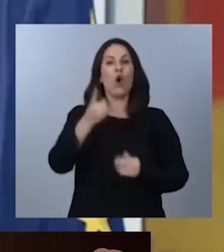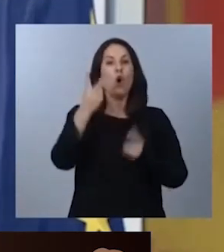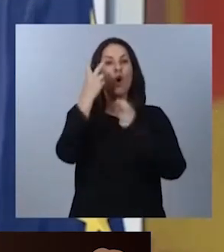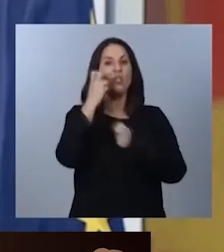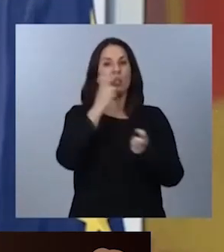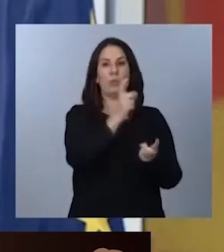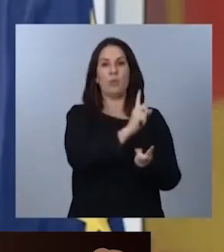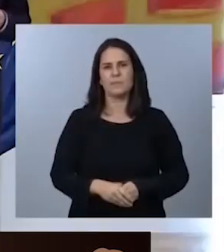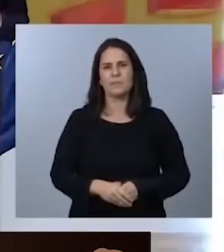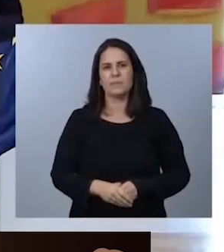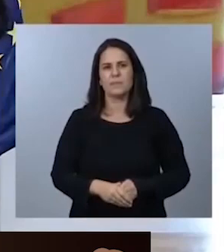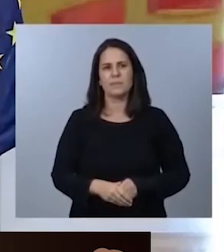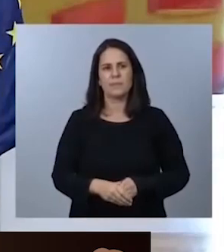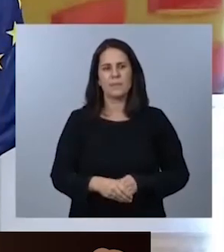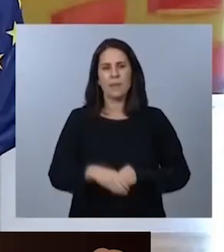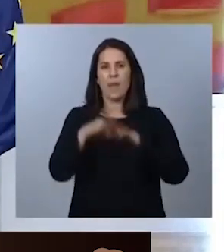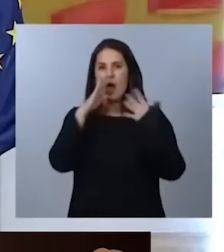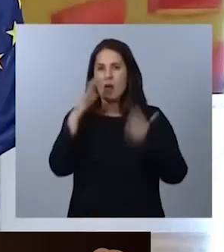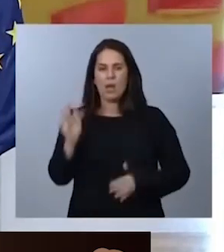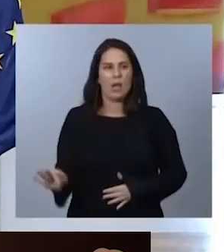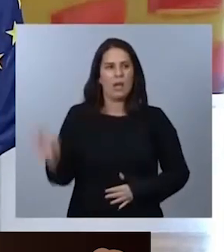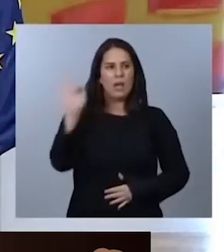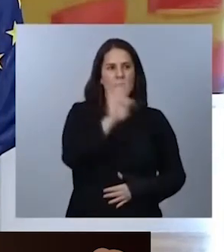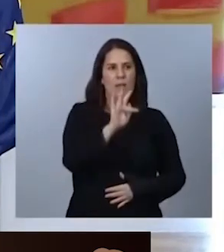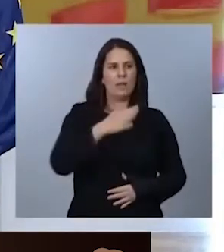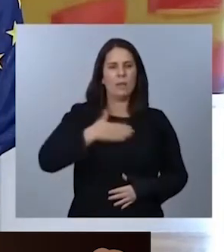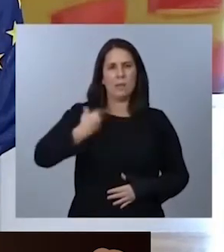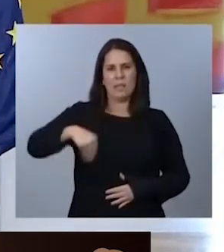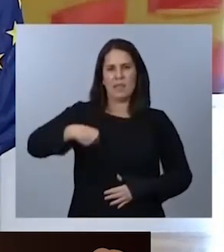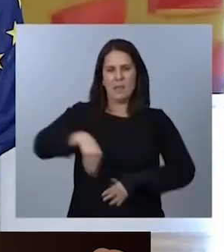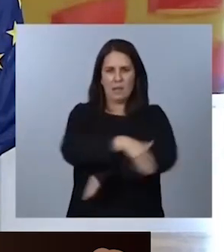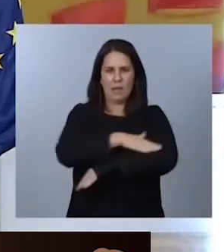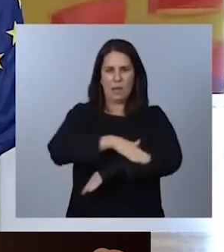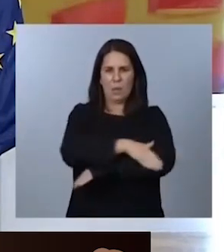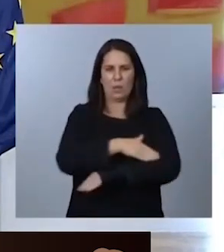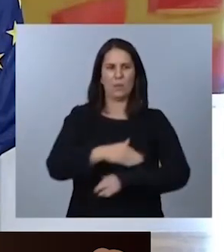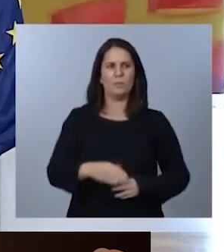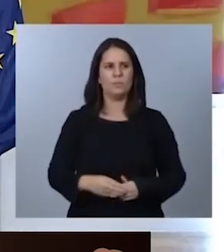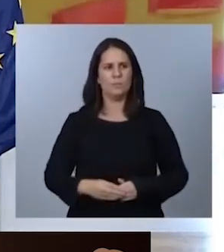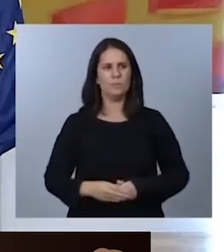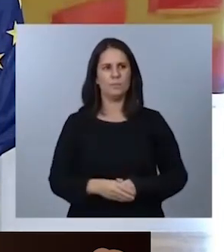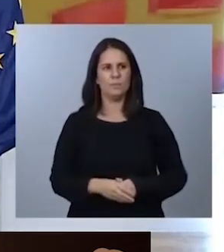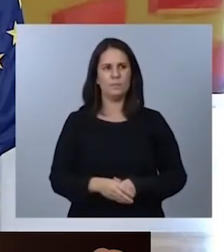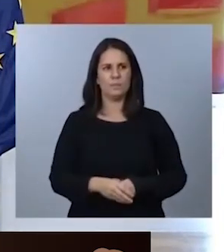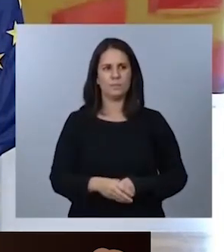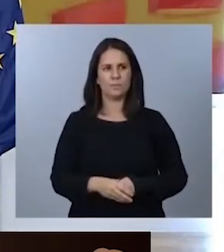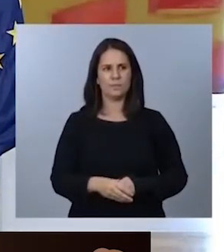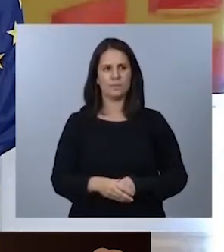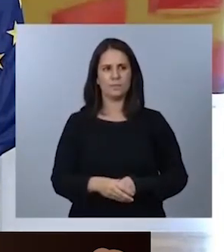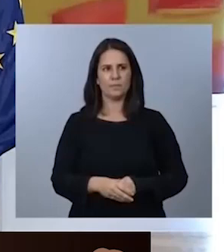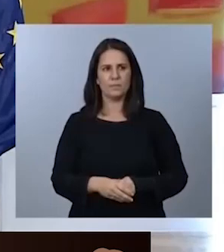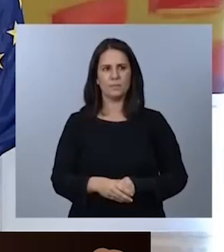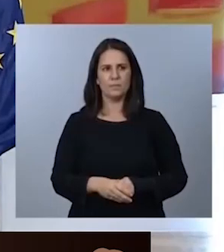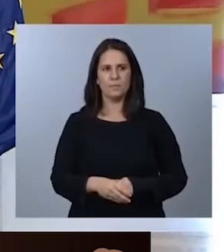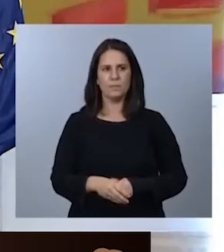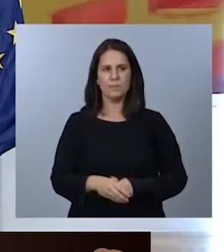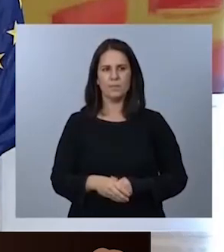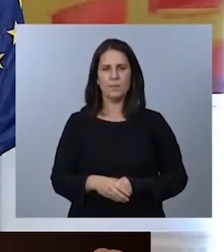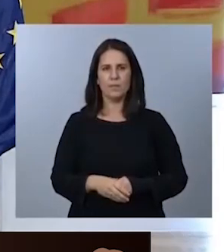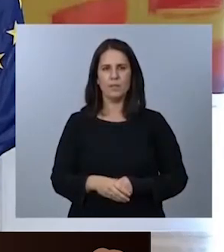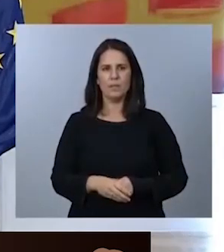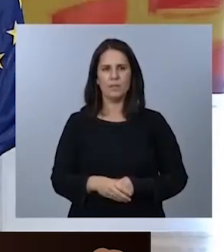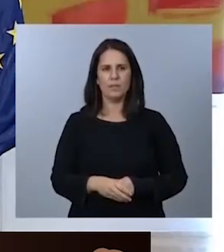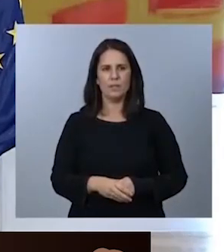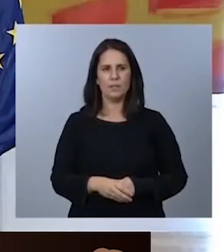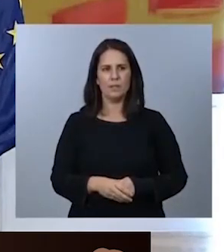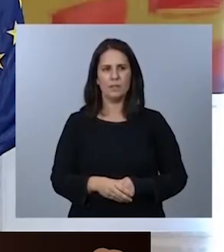Yo creo que la pieza de toque de toda la legislatura es aprobar este presupuesto. Porque teniendo en cuenta que han vivido con un presupuesto prorrogado, son capaces de vivir con un presupuesto prorrogado dos